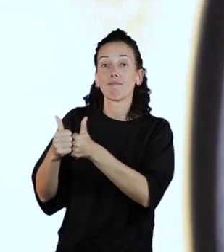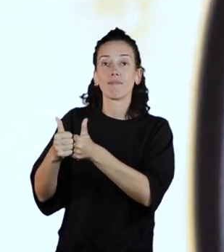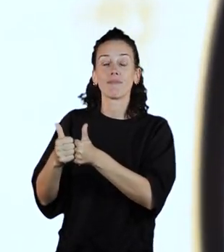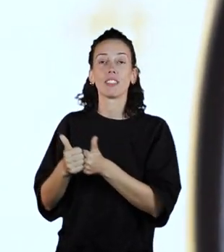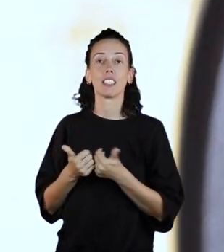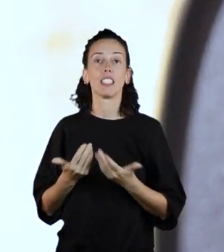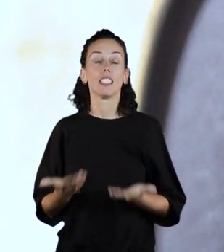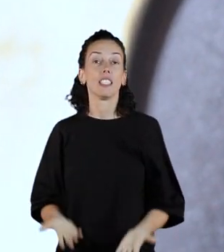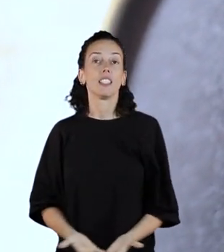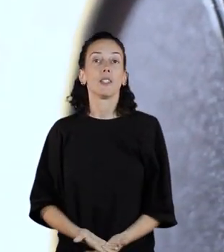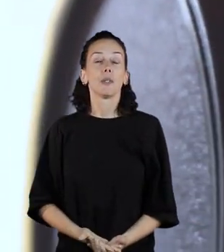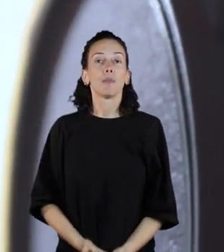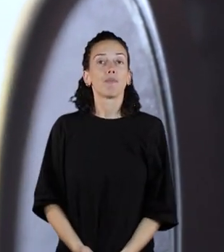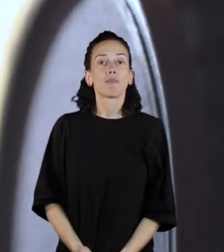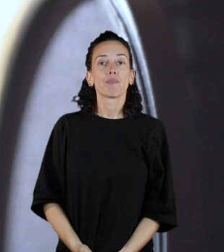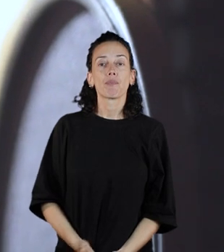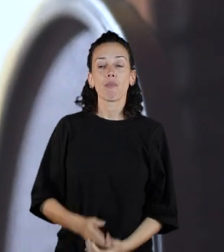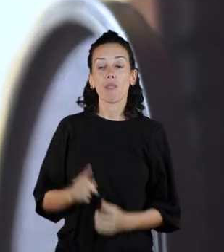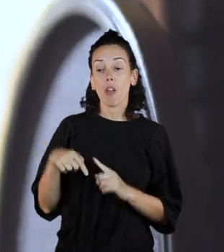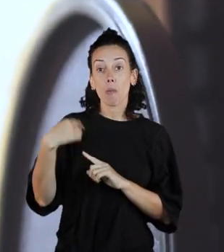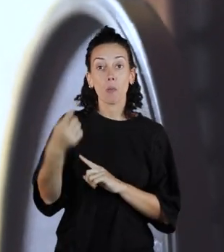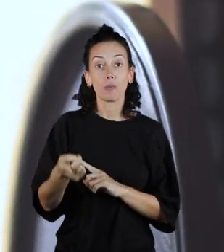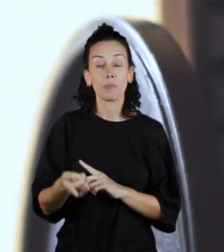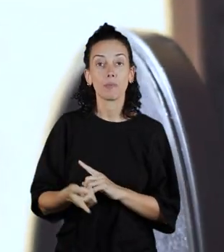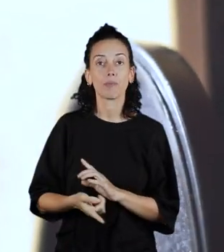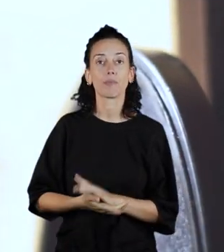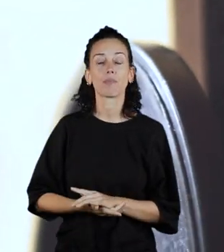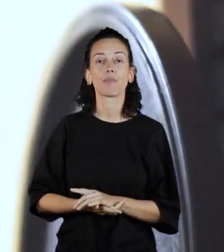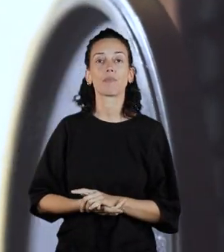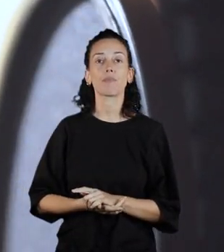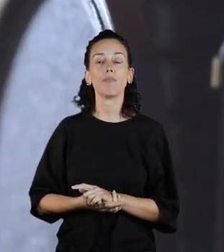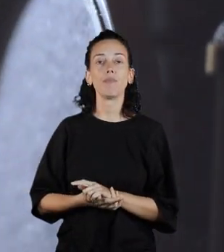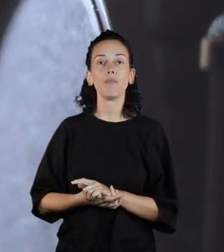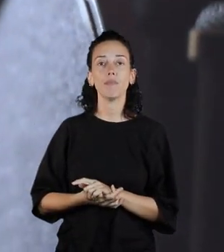Y bueno, me pasó